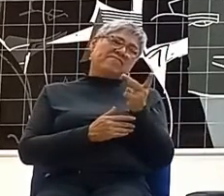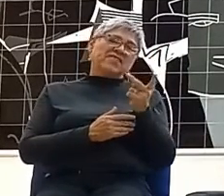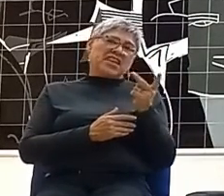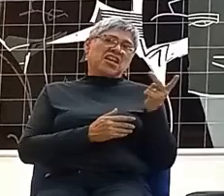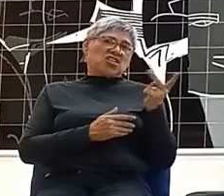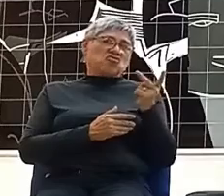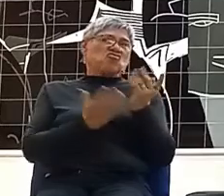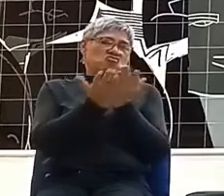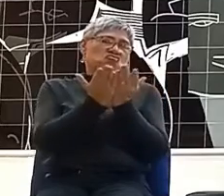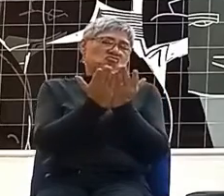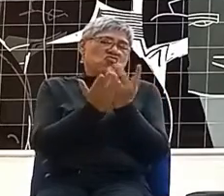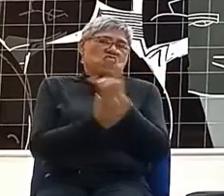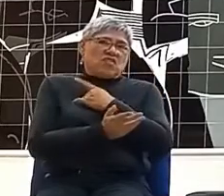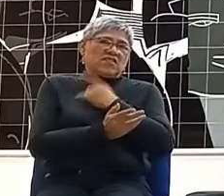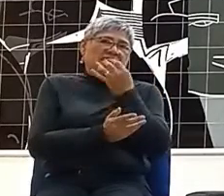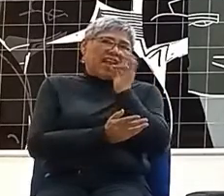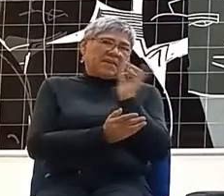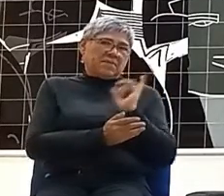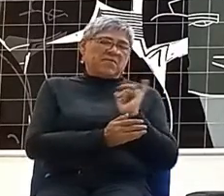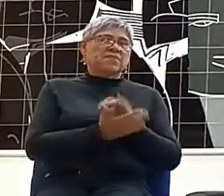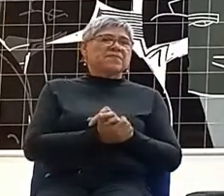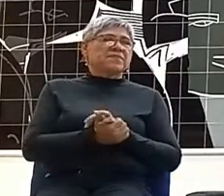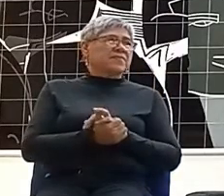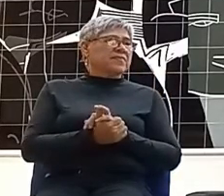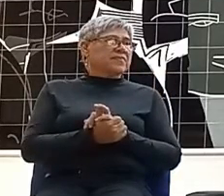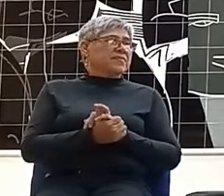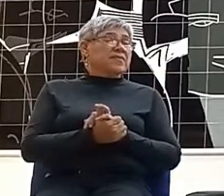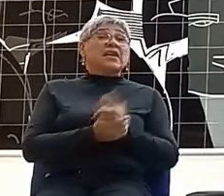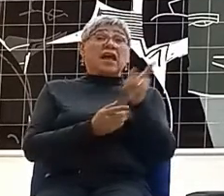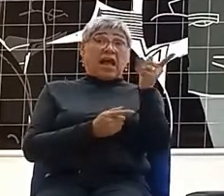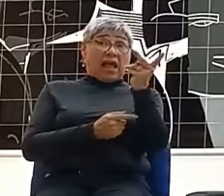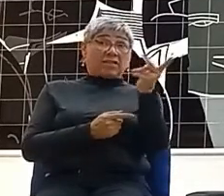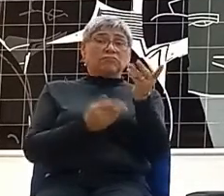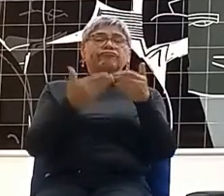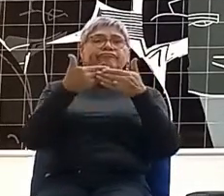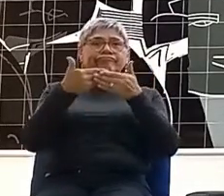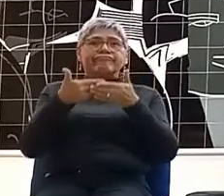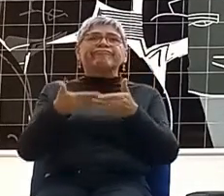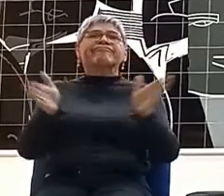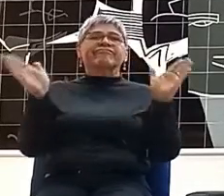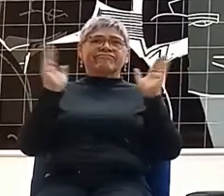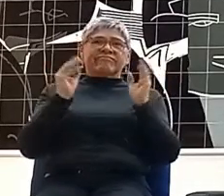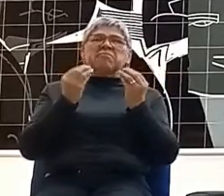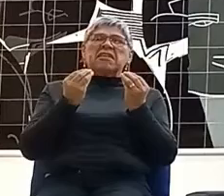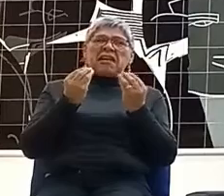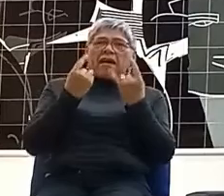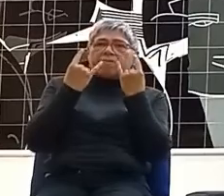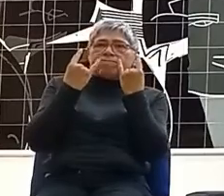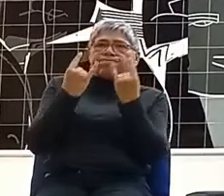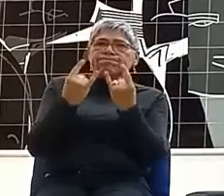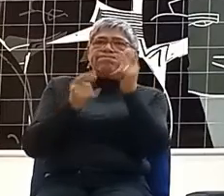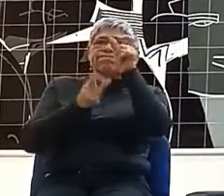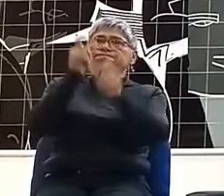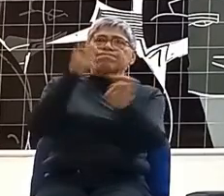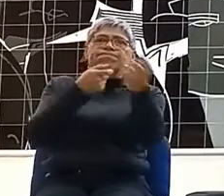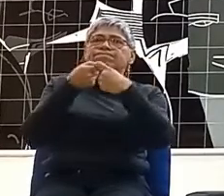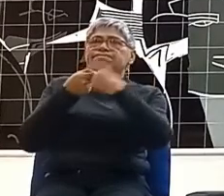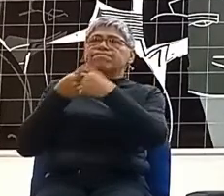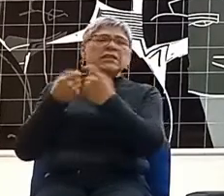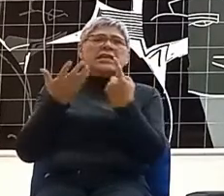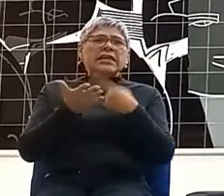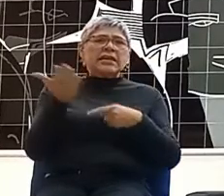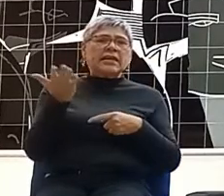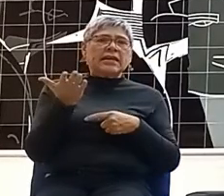pues como que abrieron un poco también el interés de vincularse más al